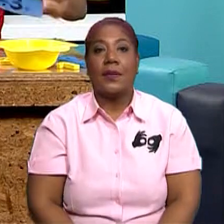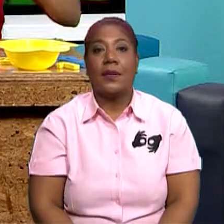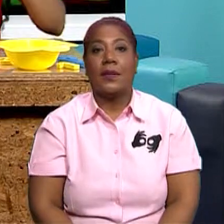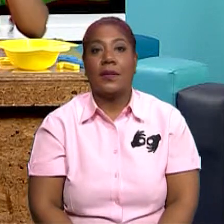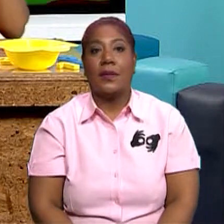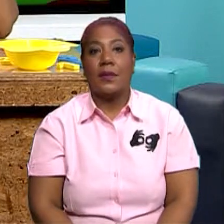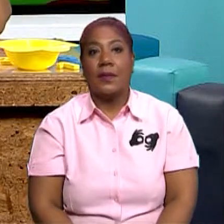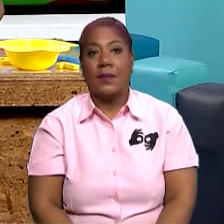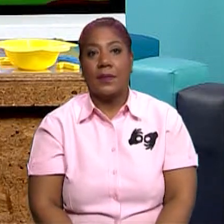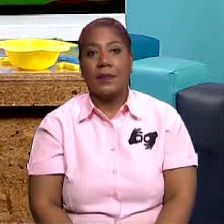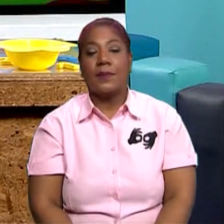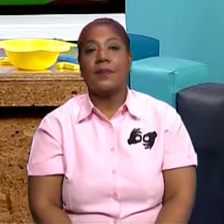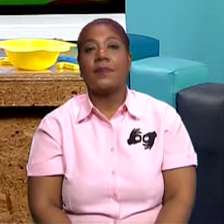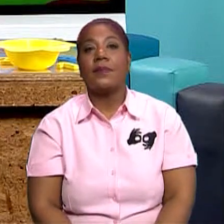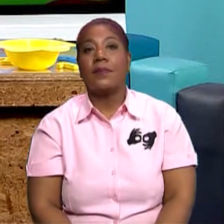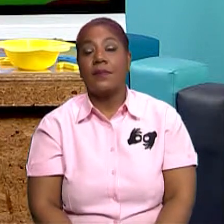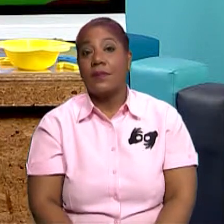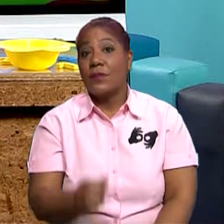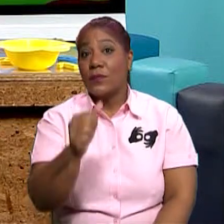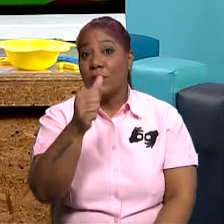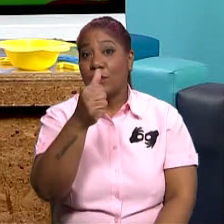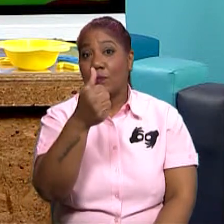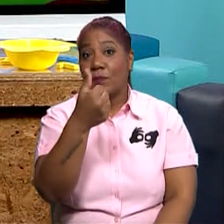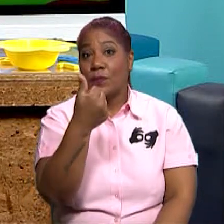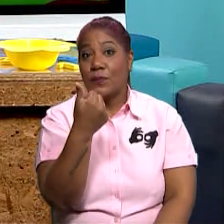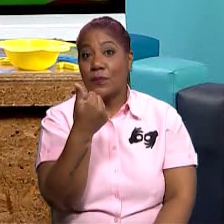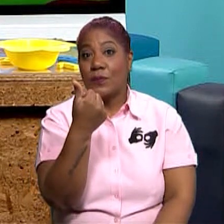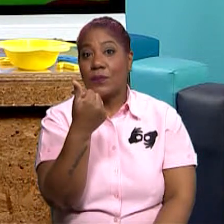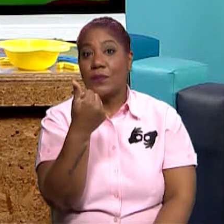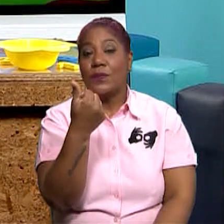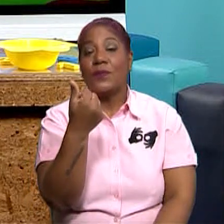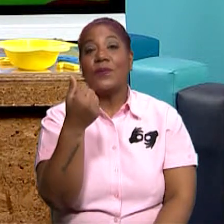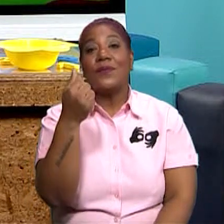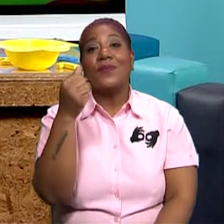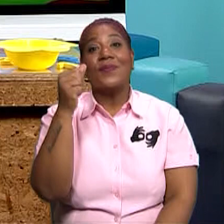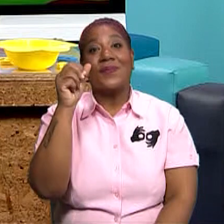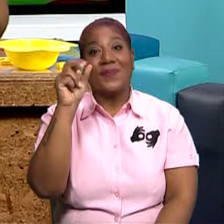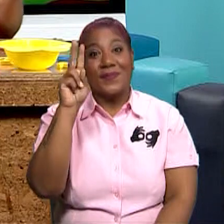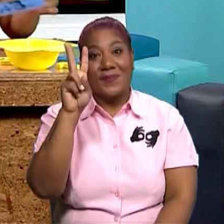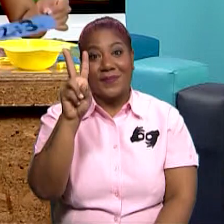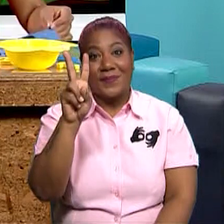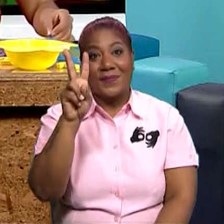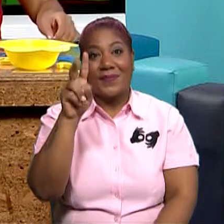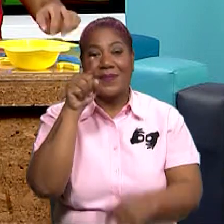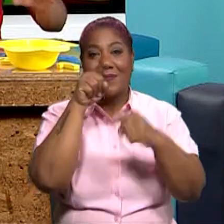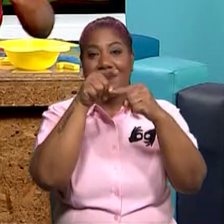¿qué les parece si hacemos esta? Dice 12 entre 3.